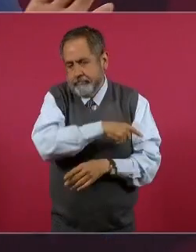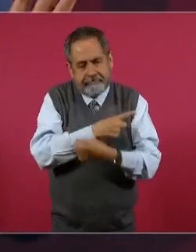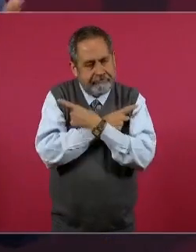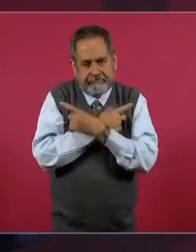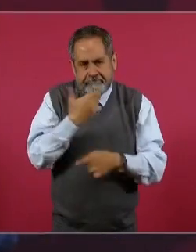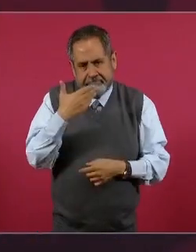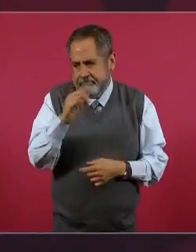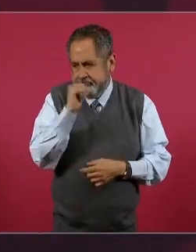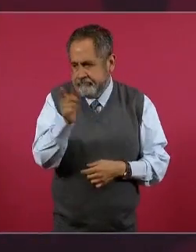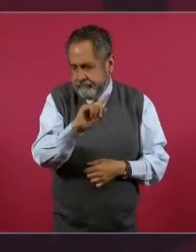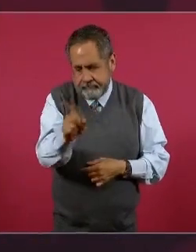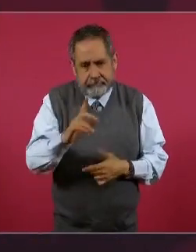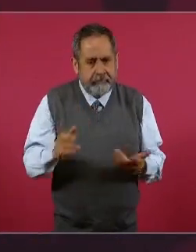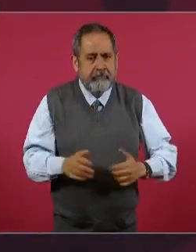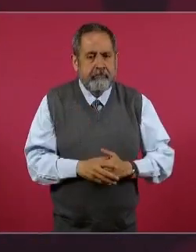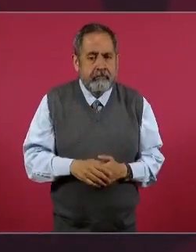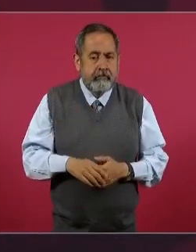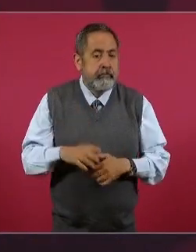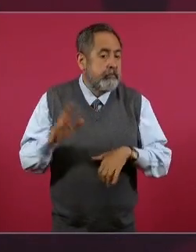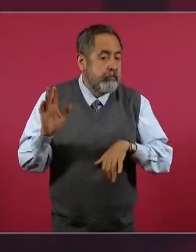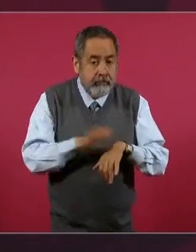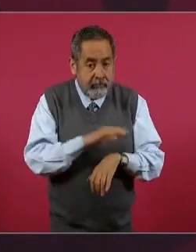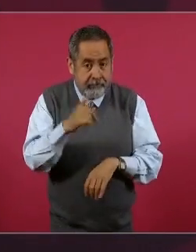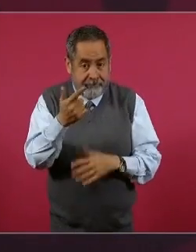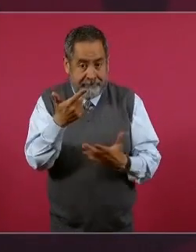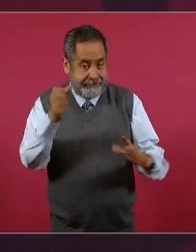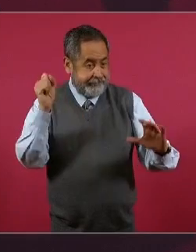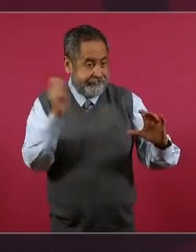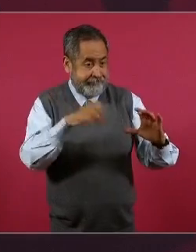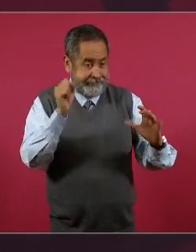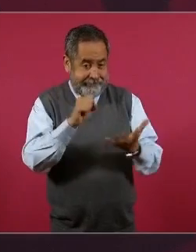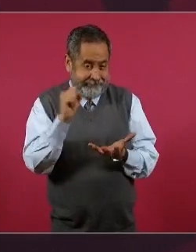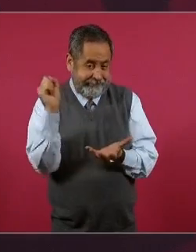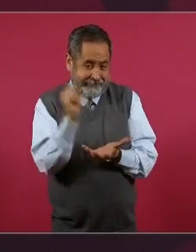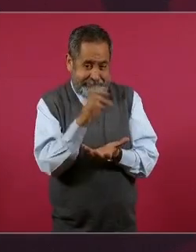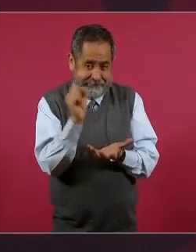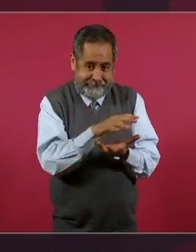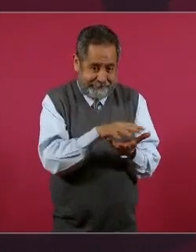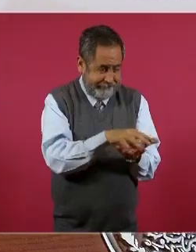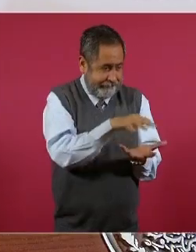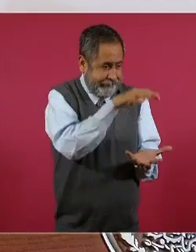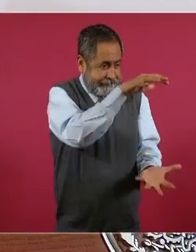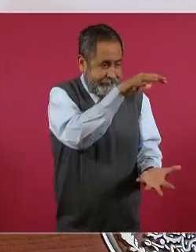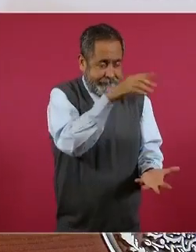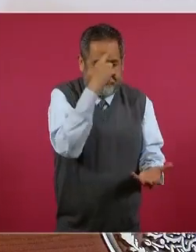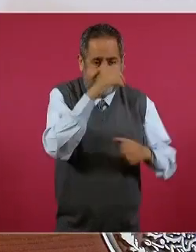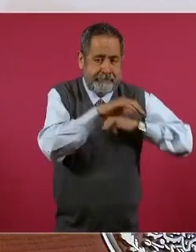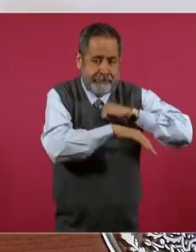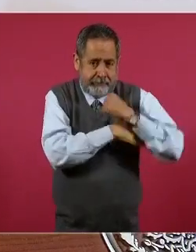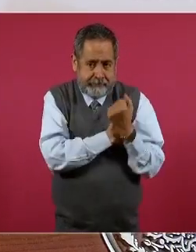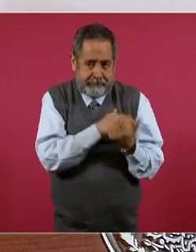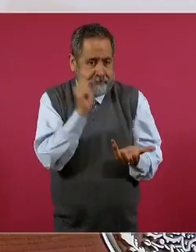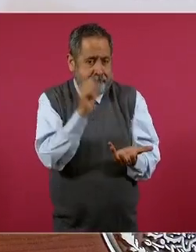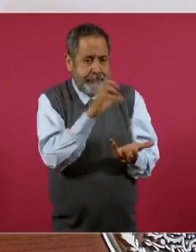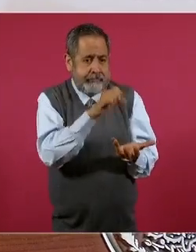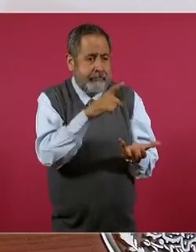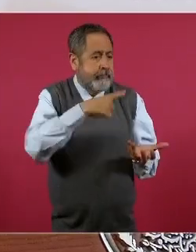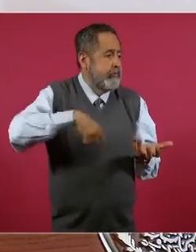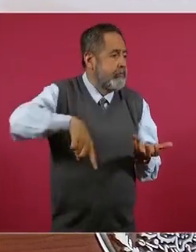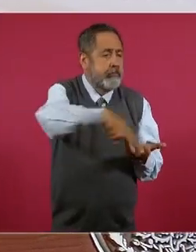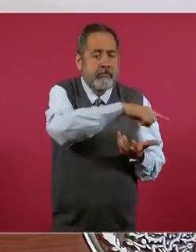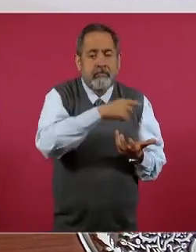porque los fondos de ahorro especial de los